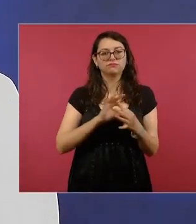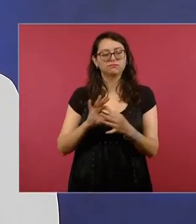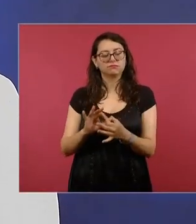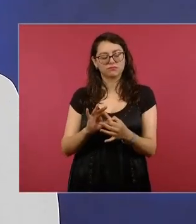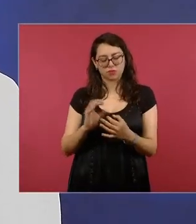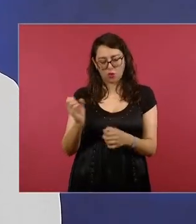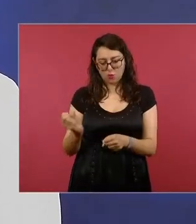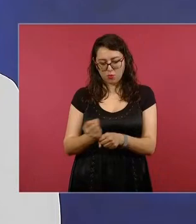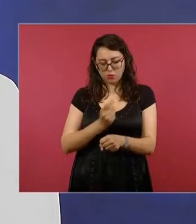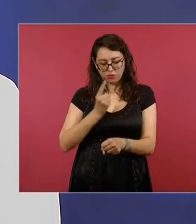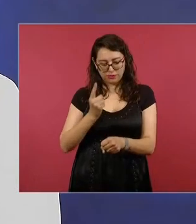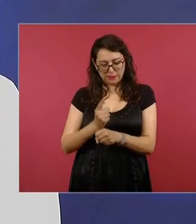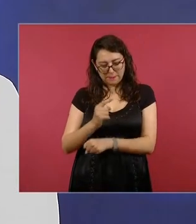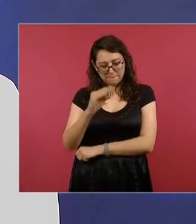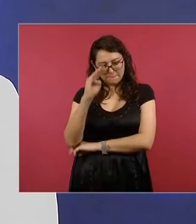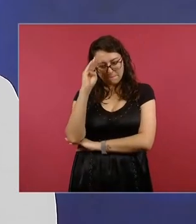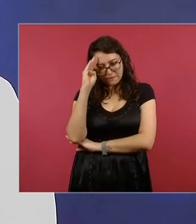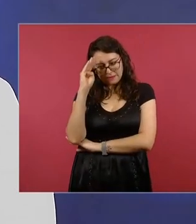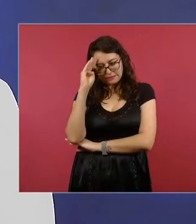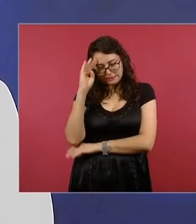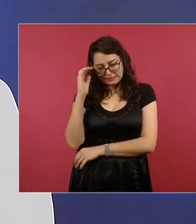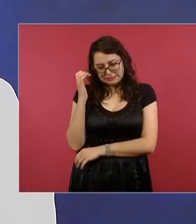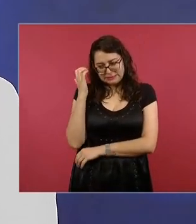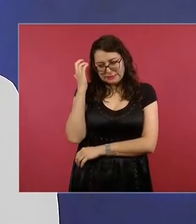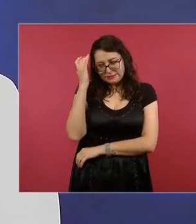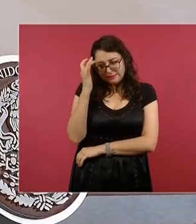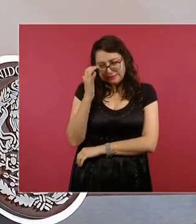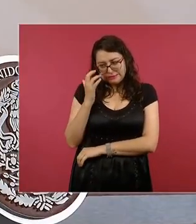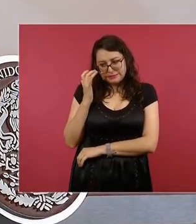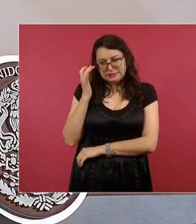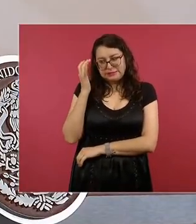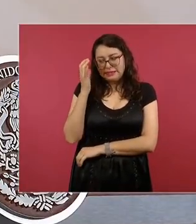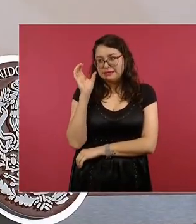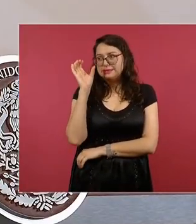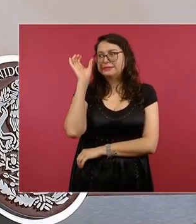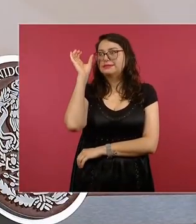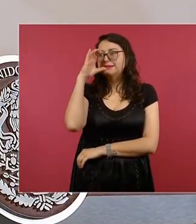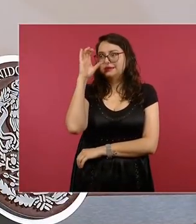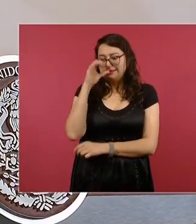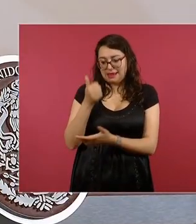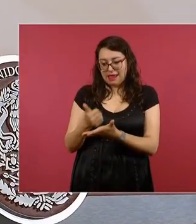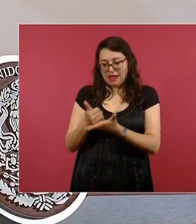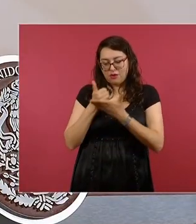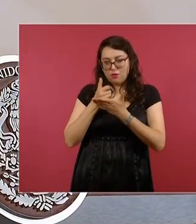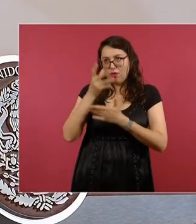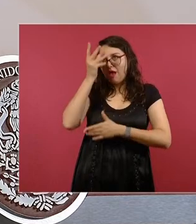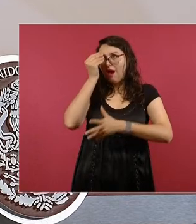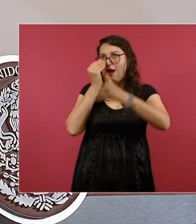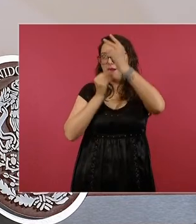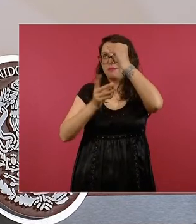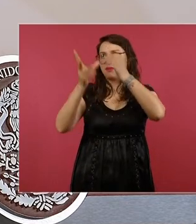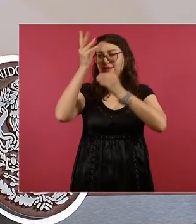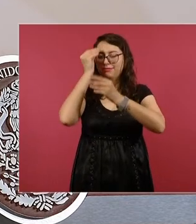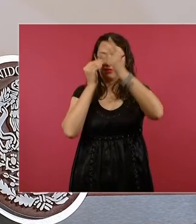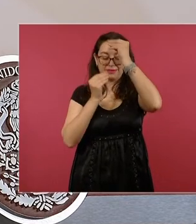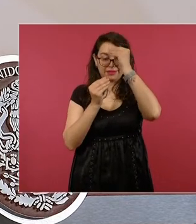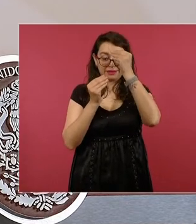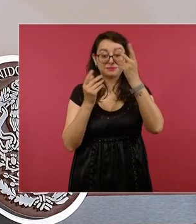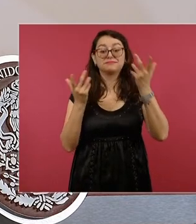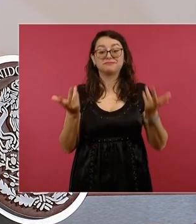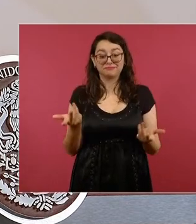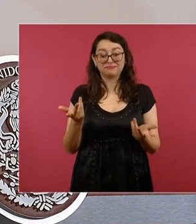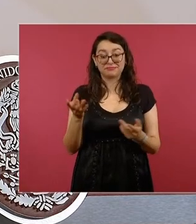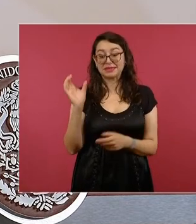reflexionar en torno a lo que la ciencia básica nos da al enriquecer nuestro conocimiento. Gracias a las